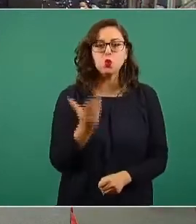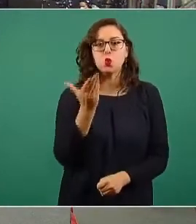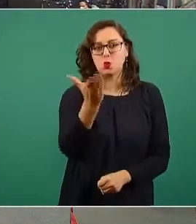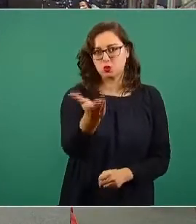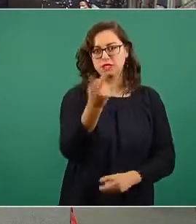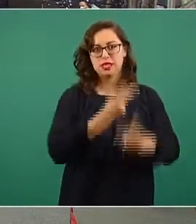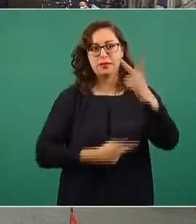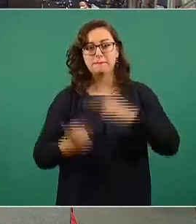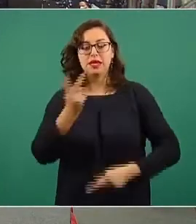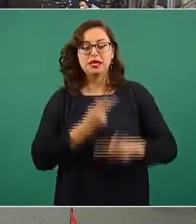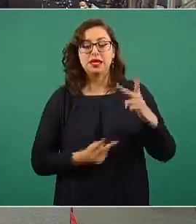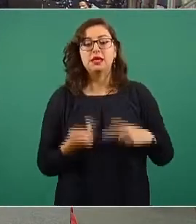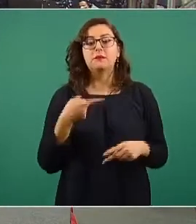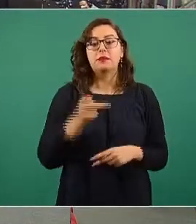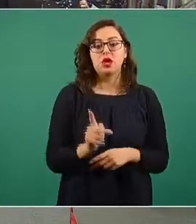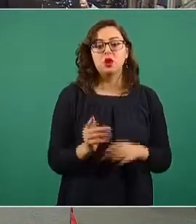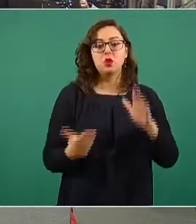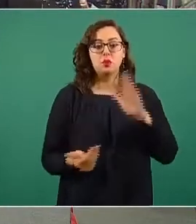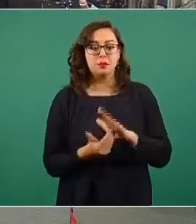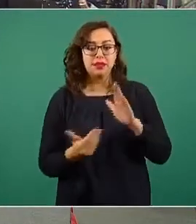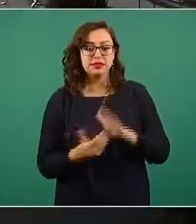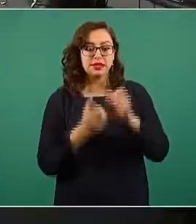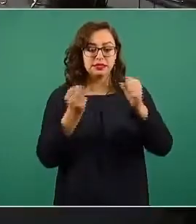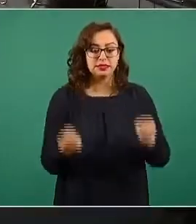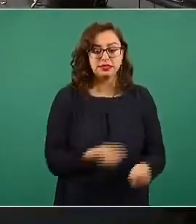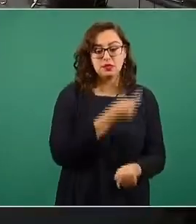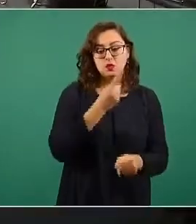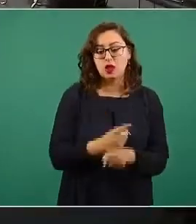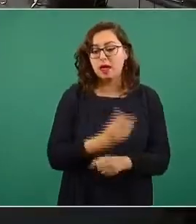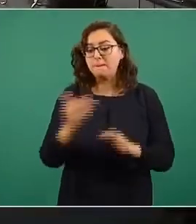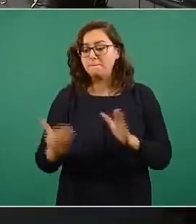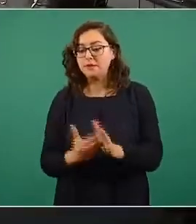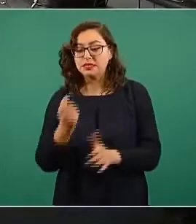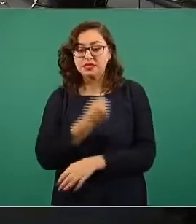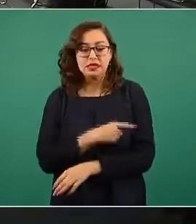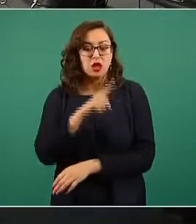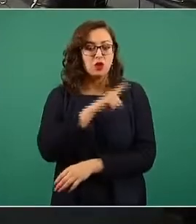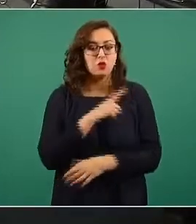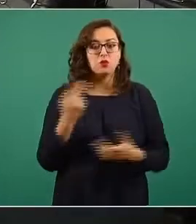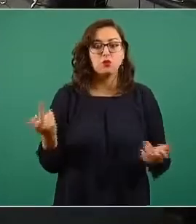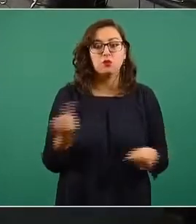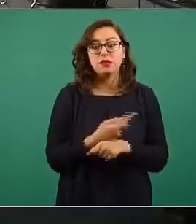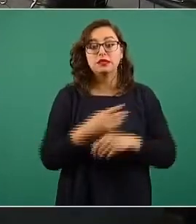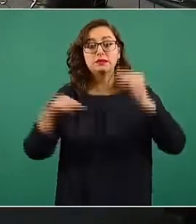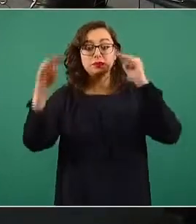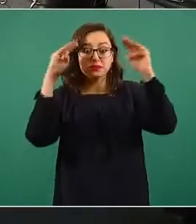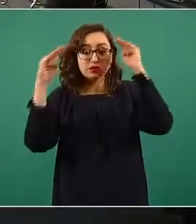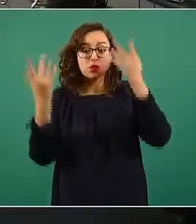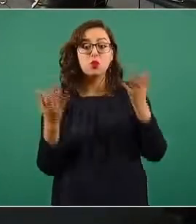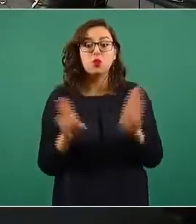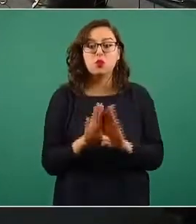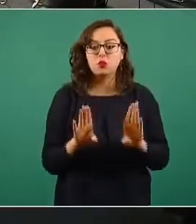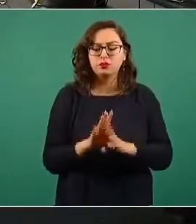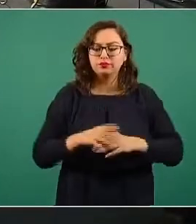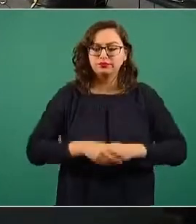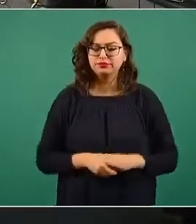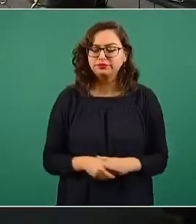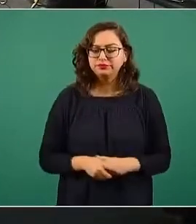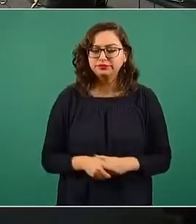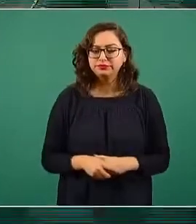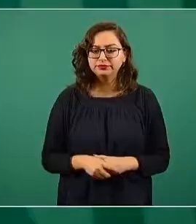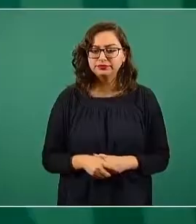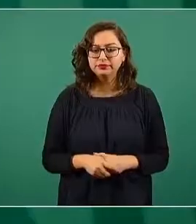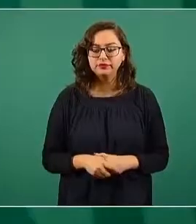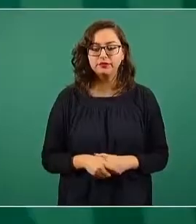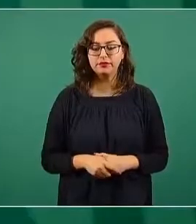la mesa de seguridad, en la mesa de salud, ¿qué es lo que se comenta en torno a esto que nos pudiera comentar? Que el presidente está bien,